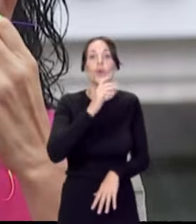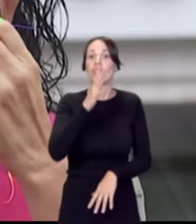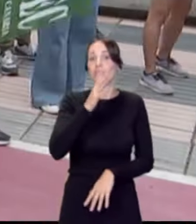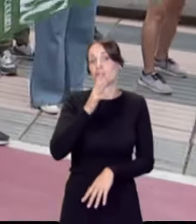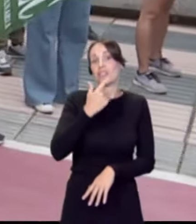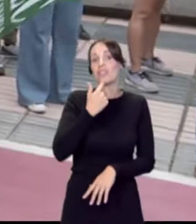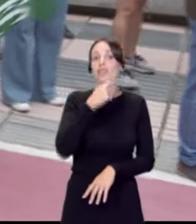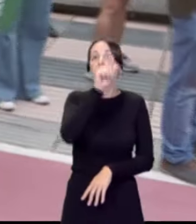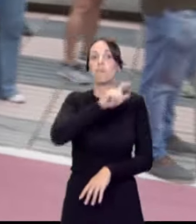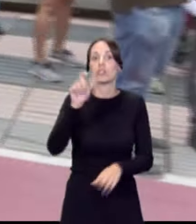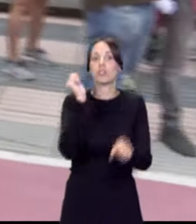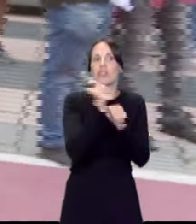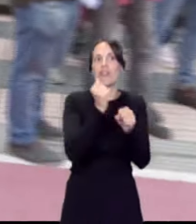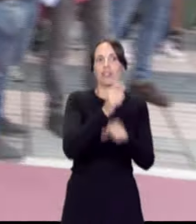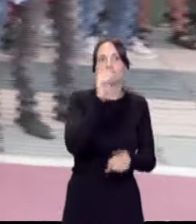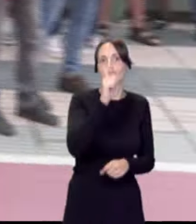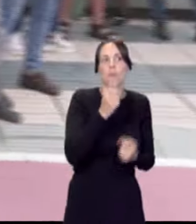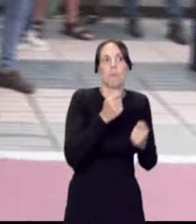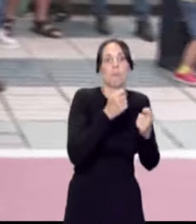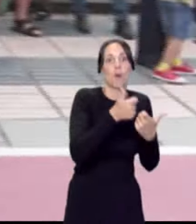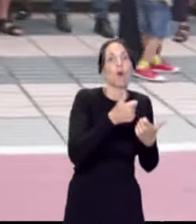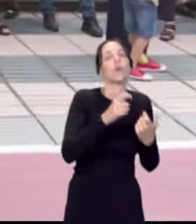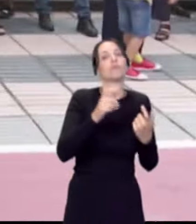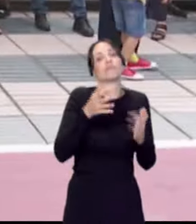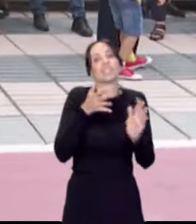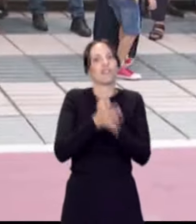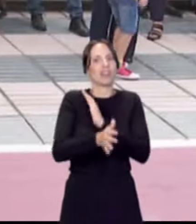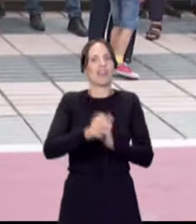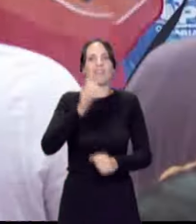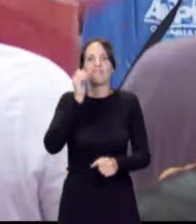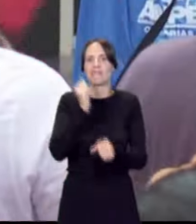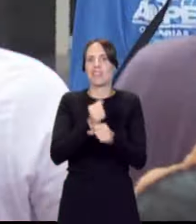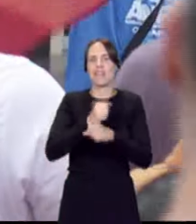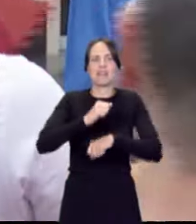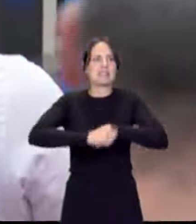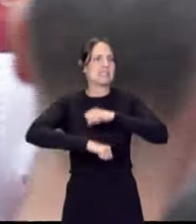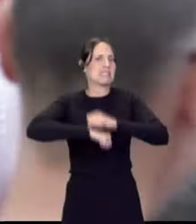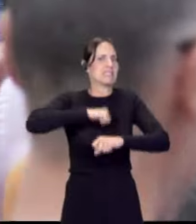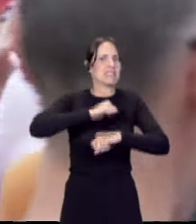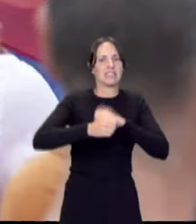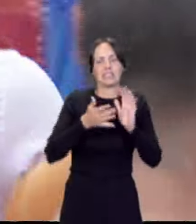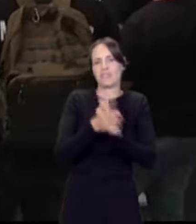que eso conlleva una sobrecarga de trabajo para la plantilla.